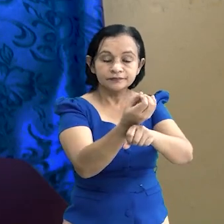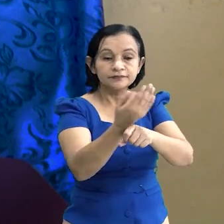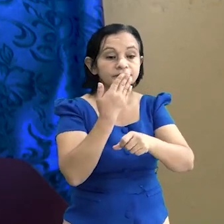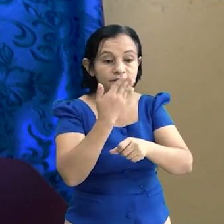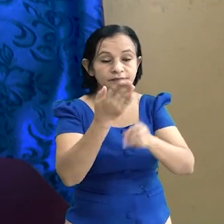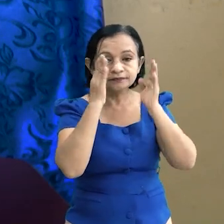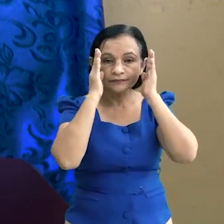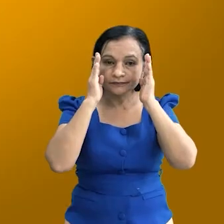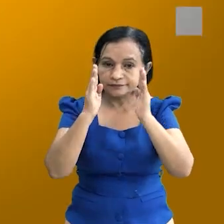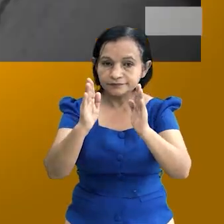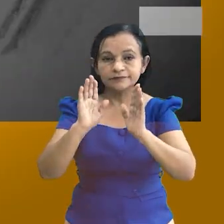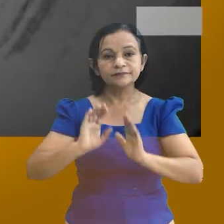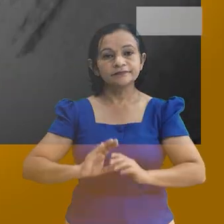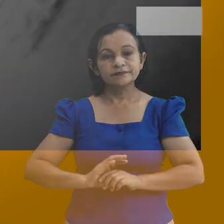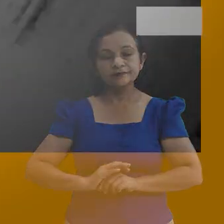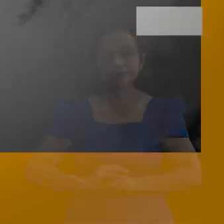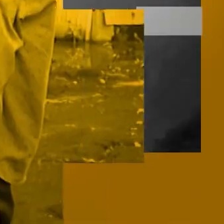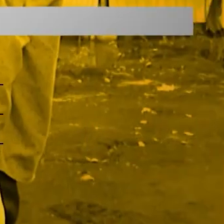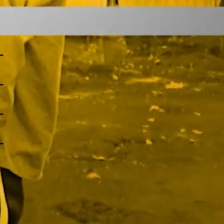para atenderlo.